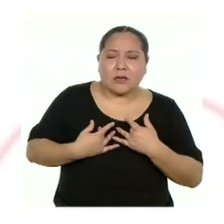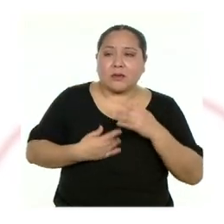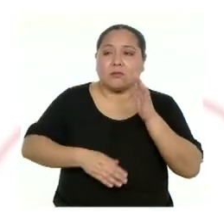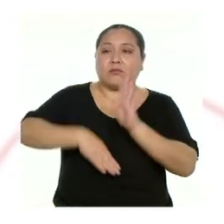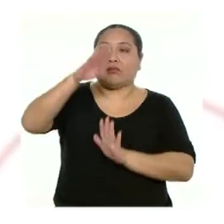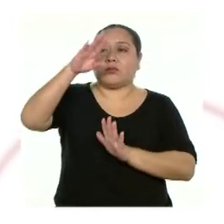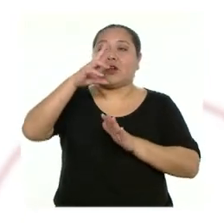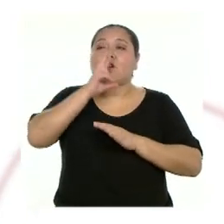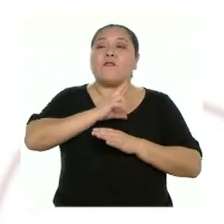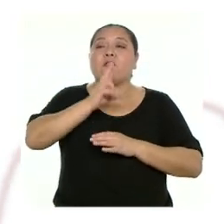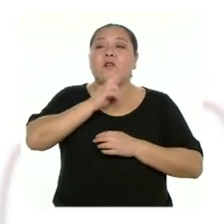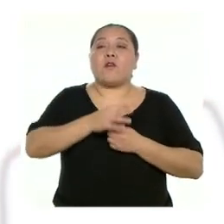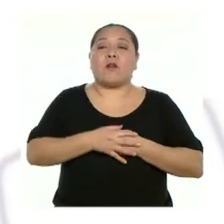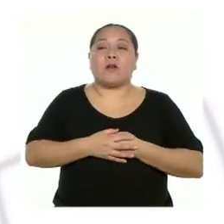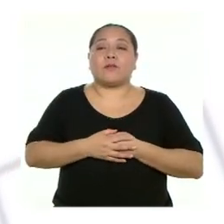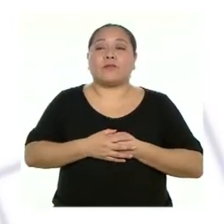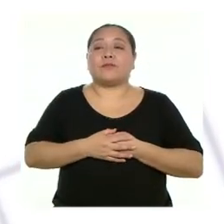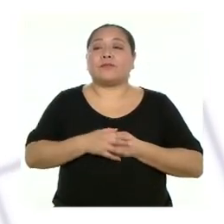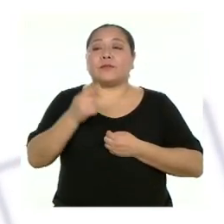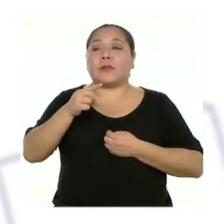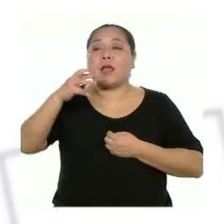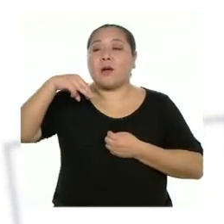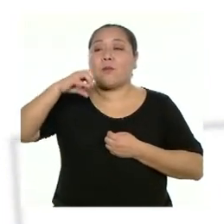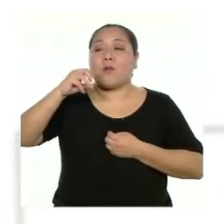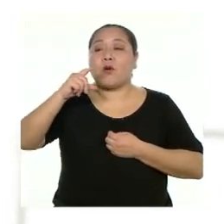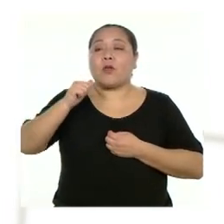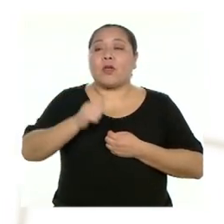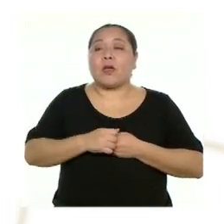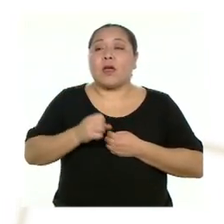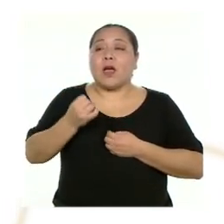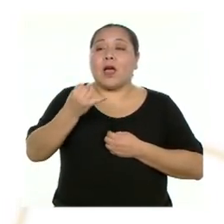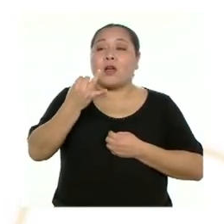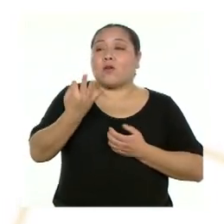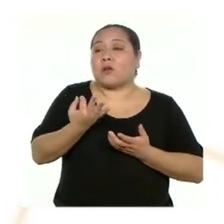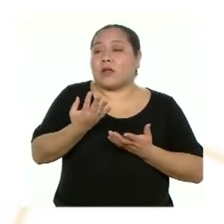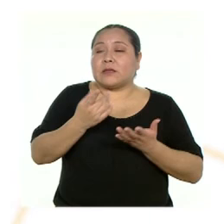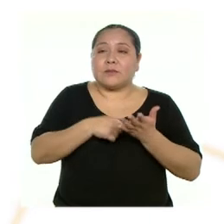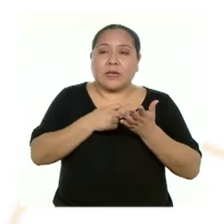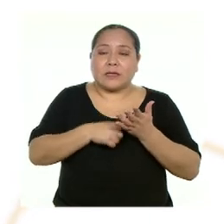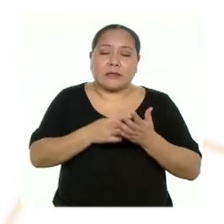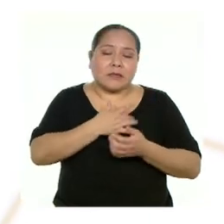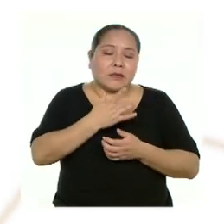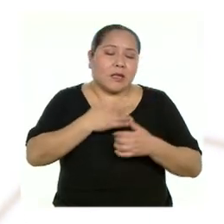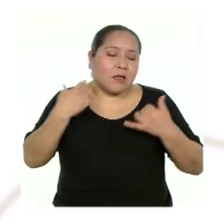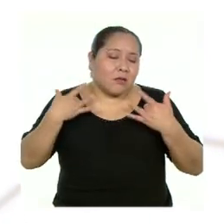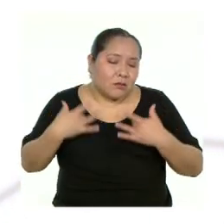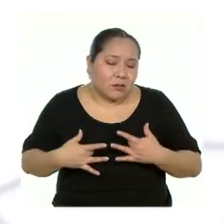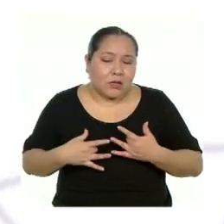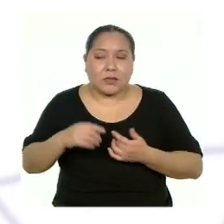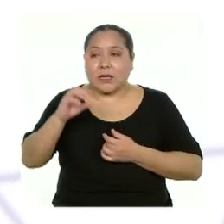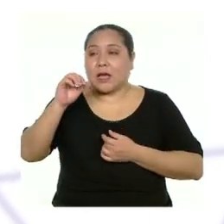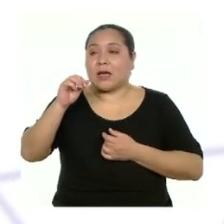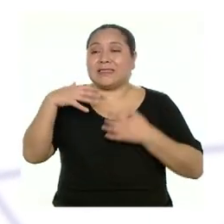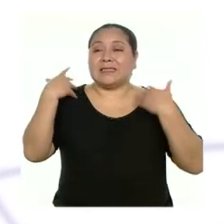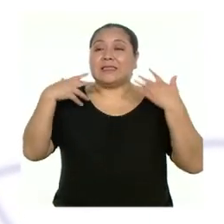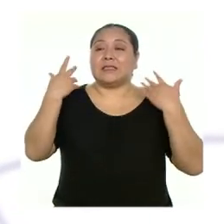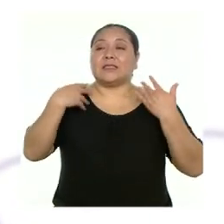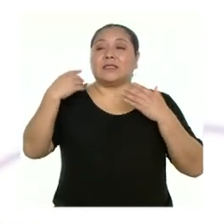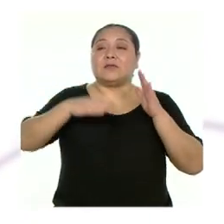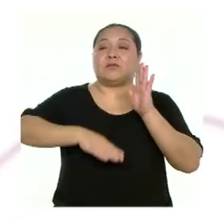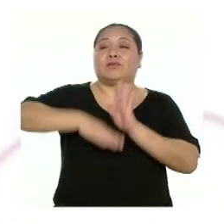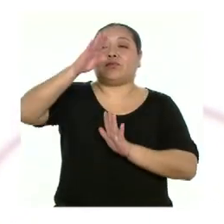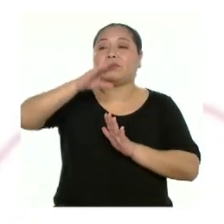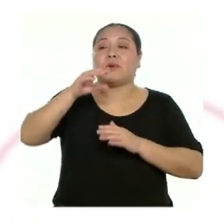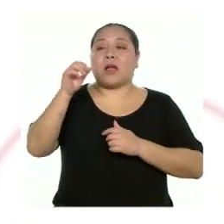es la roja. Por lo que la moda es a veces sienten tristeza. En alegría, la barra más alta